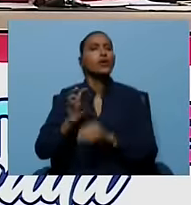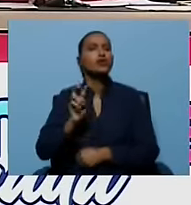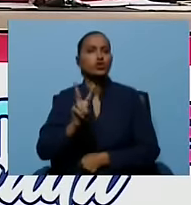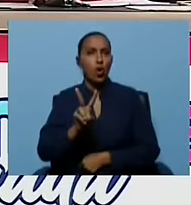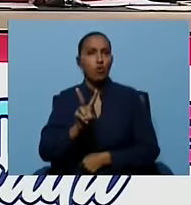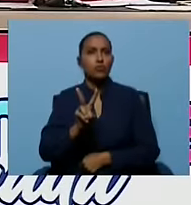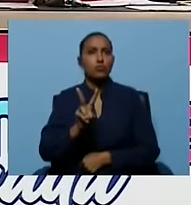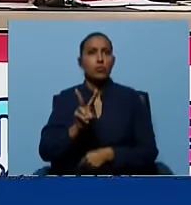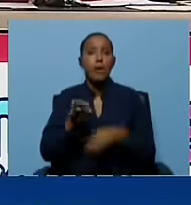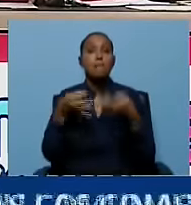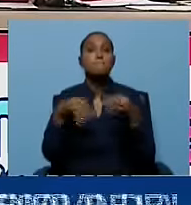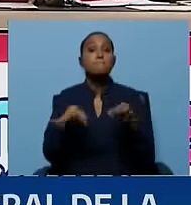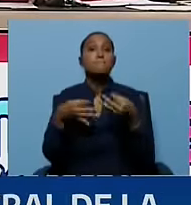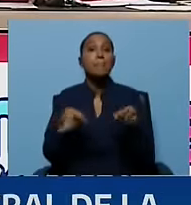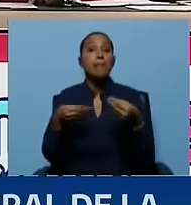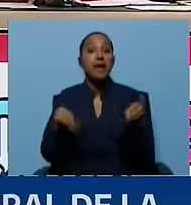arrugado,